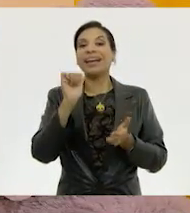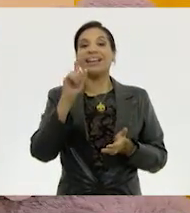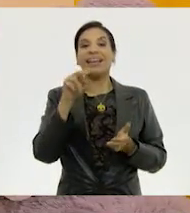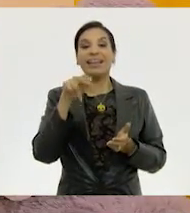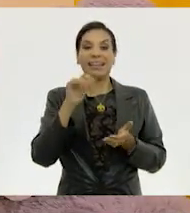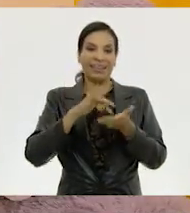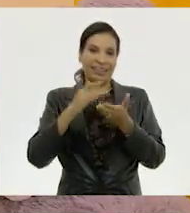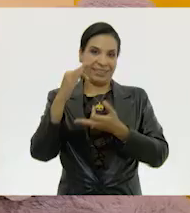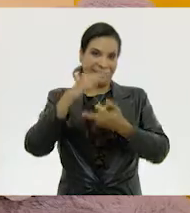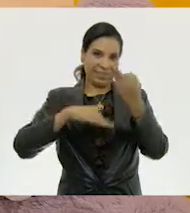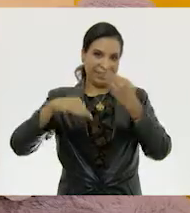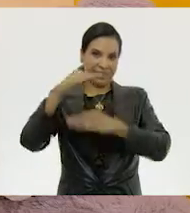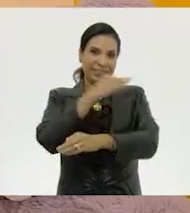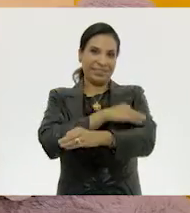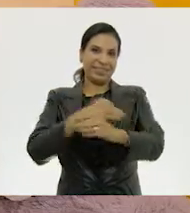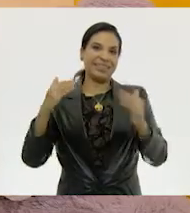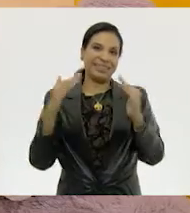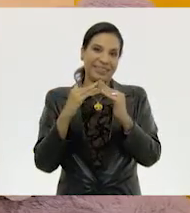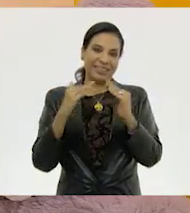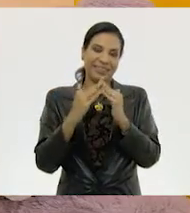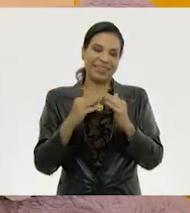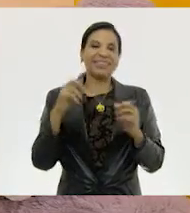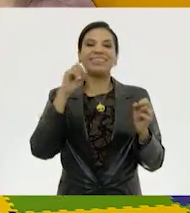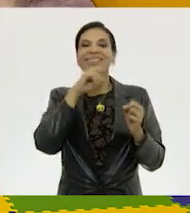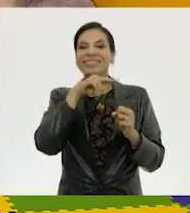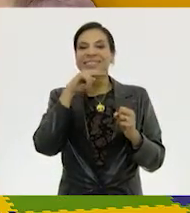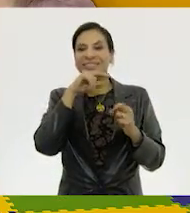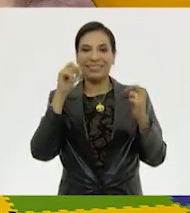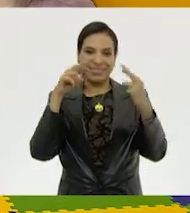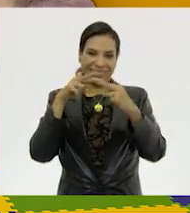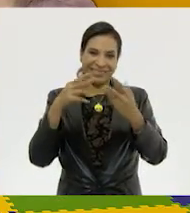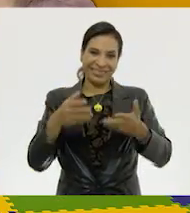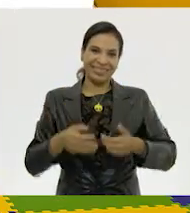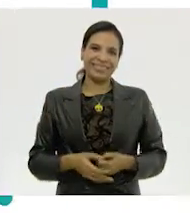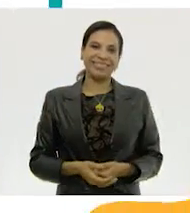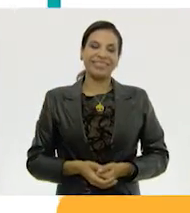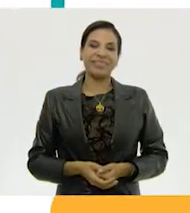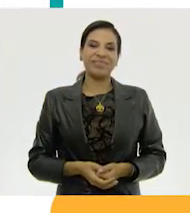Adriana, y gracias a todas las familias en casa. ¡Hasta pronto!